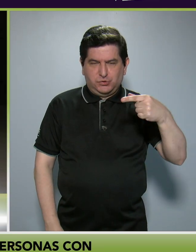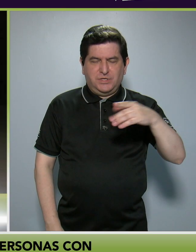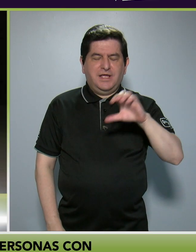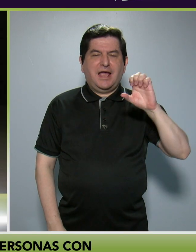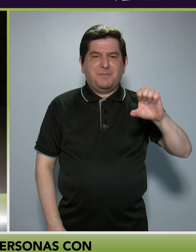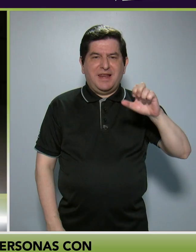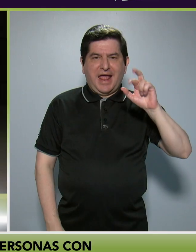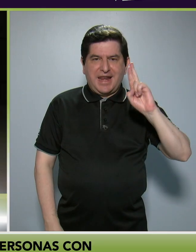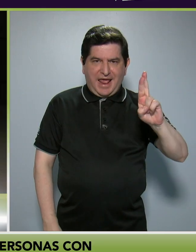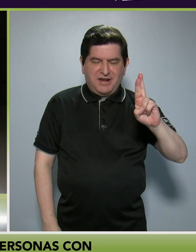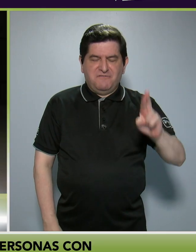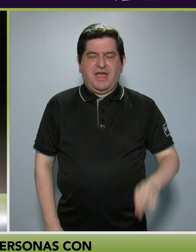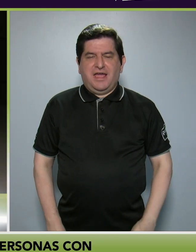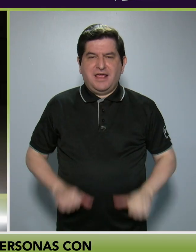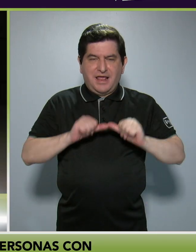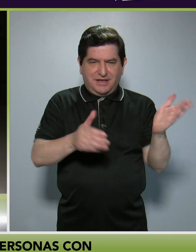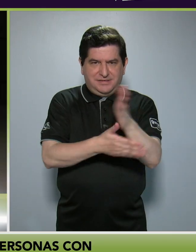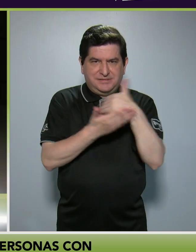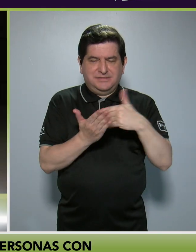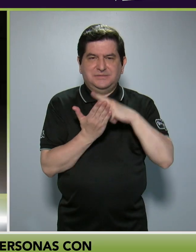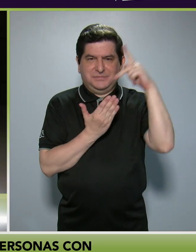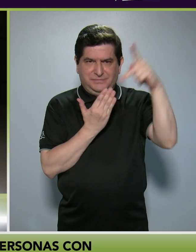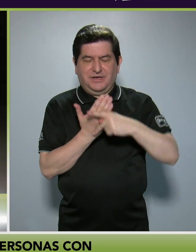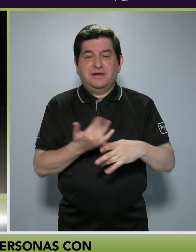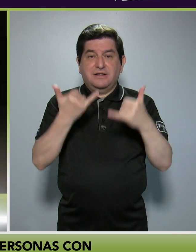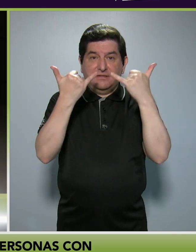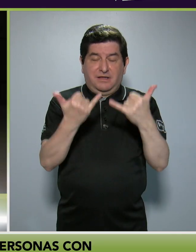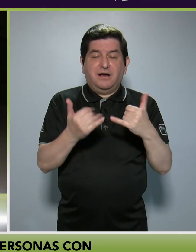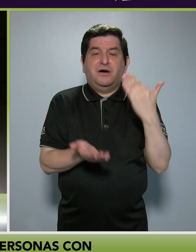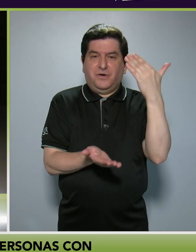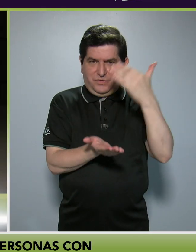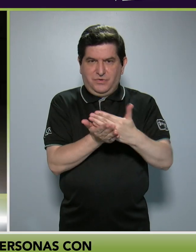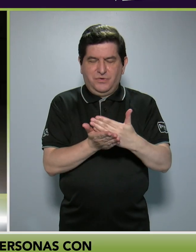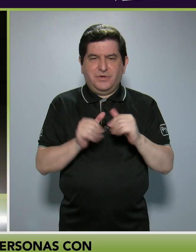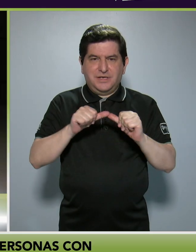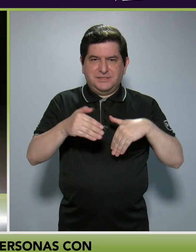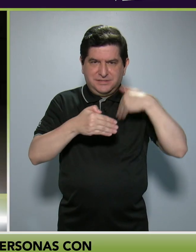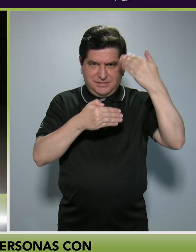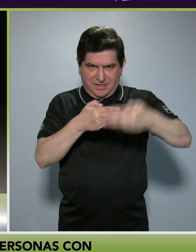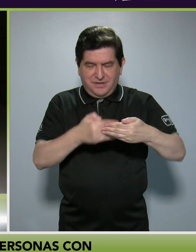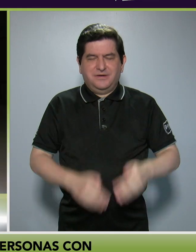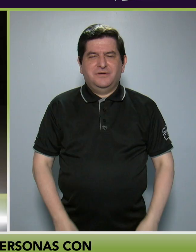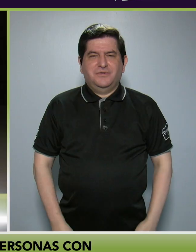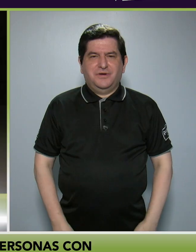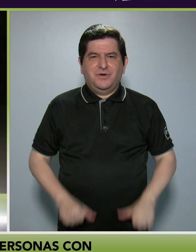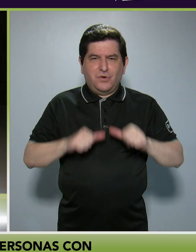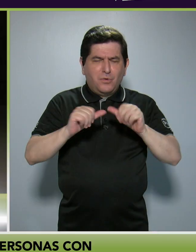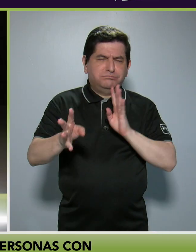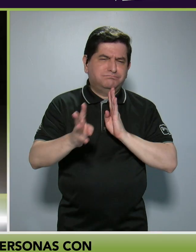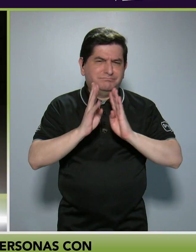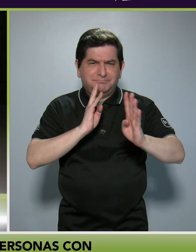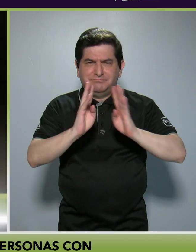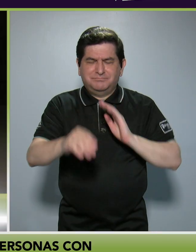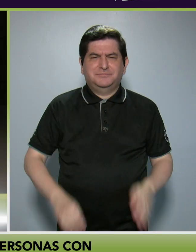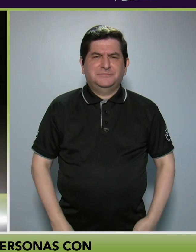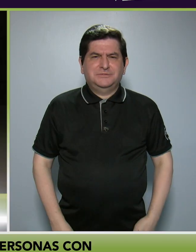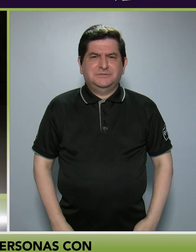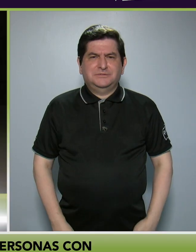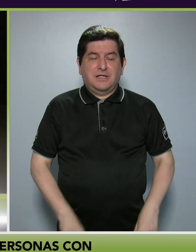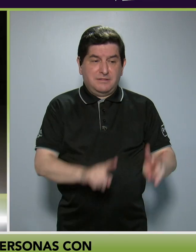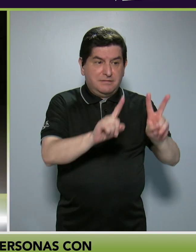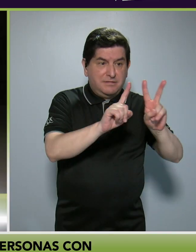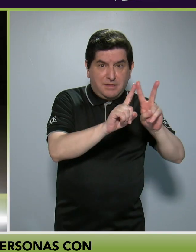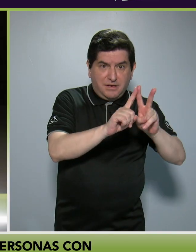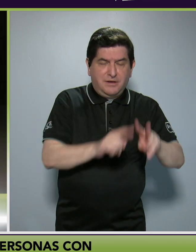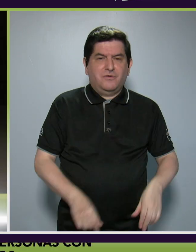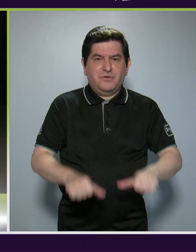Emiliana Rivera en el siguiente bloque del programa. Ahora vamos a una pausa, pero en nada estaremos de regreso para seguir conversando sobre la península de